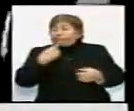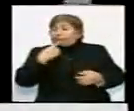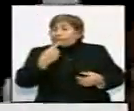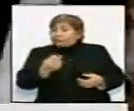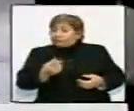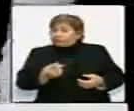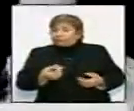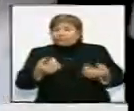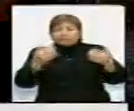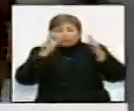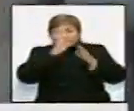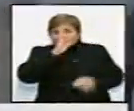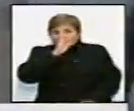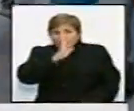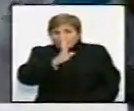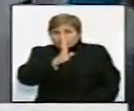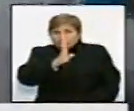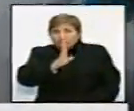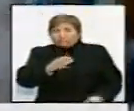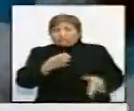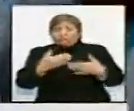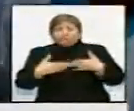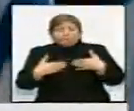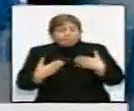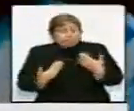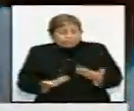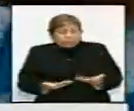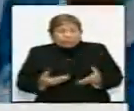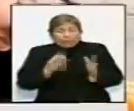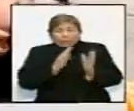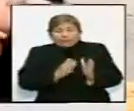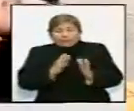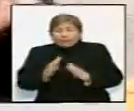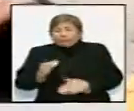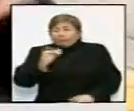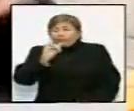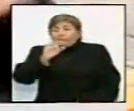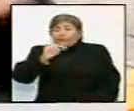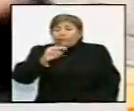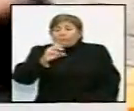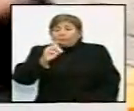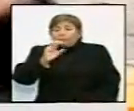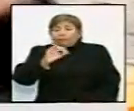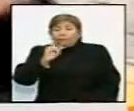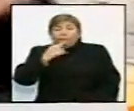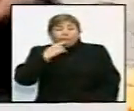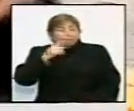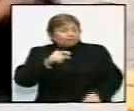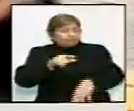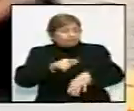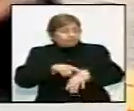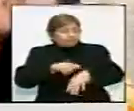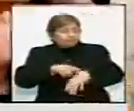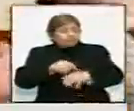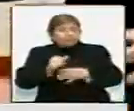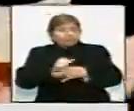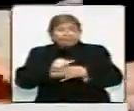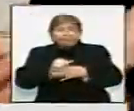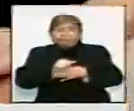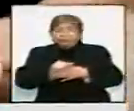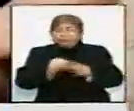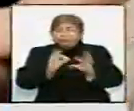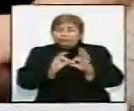para actuar con seriedad en los simulacros programados por el INDECI, y es el momento de poner a prueba el